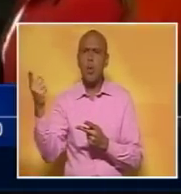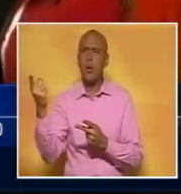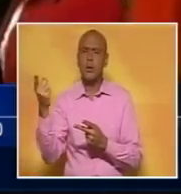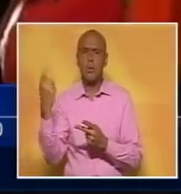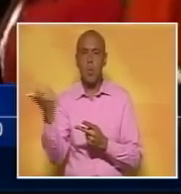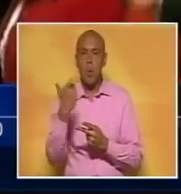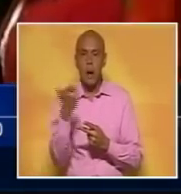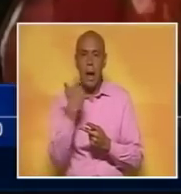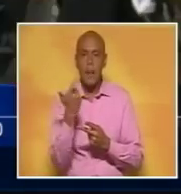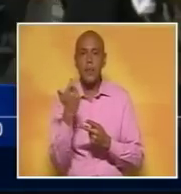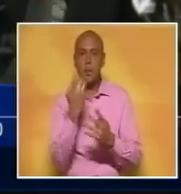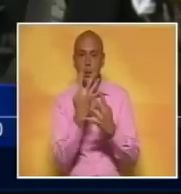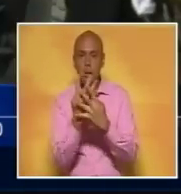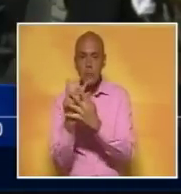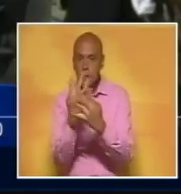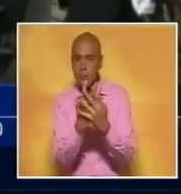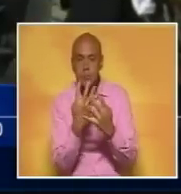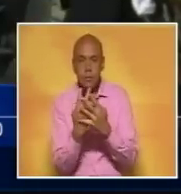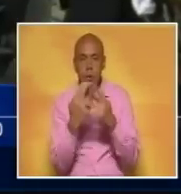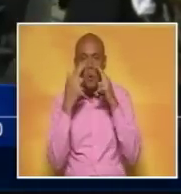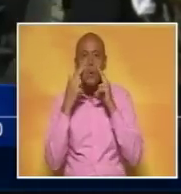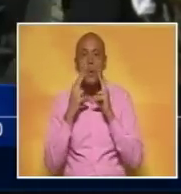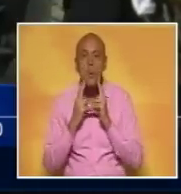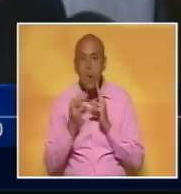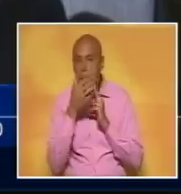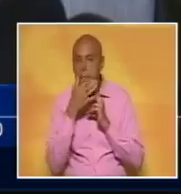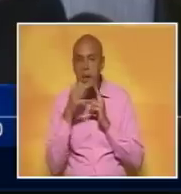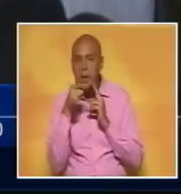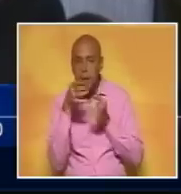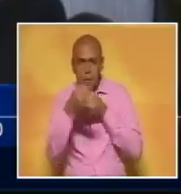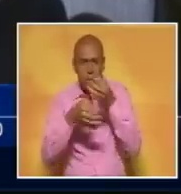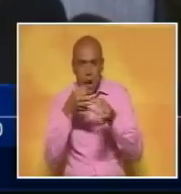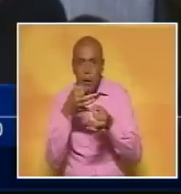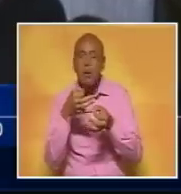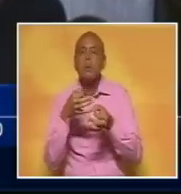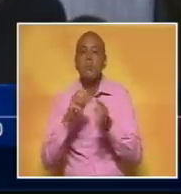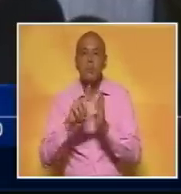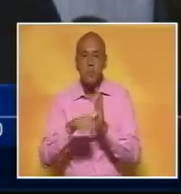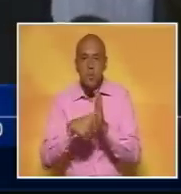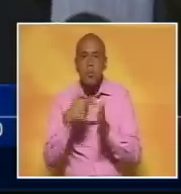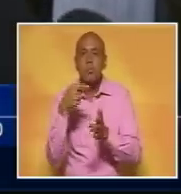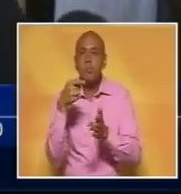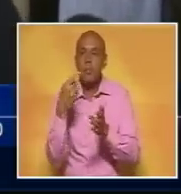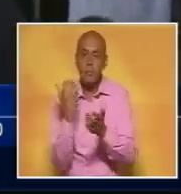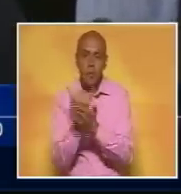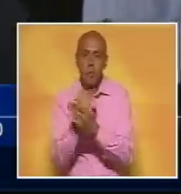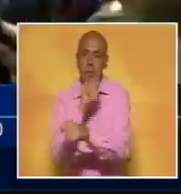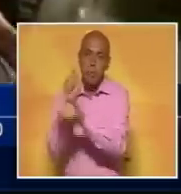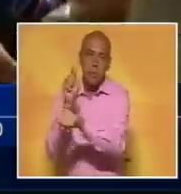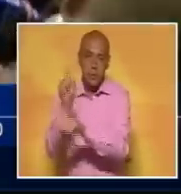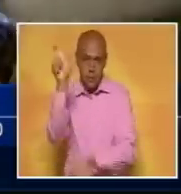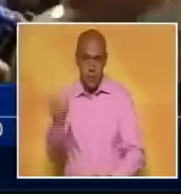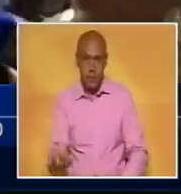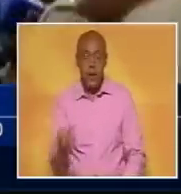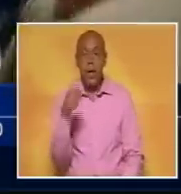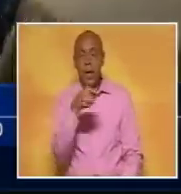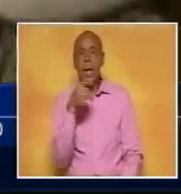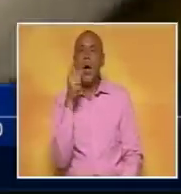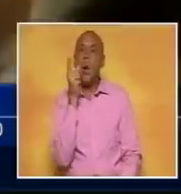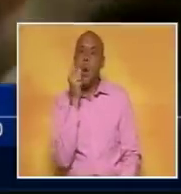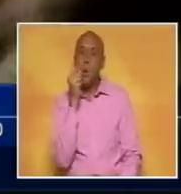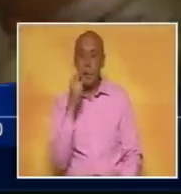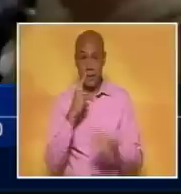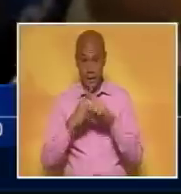las cárceles y convencerlos para que declararan en su contra. Según algunos testigos del caso, Uribe y su hermano Santiago